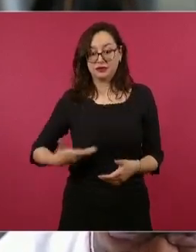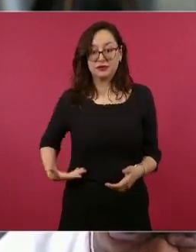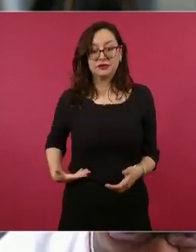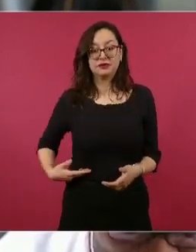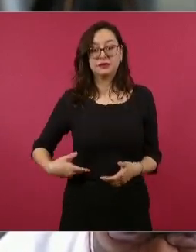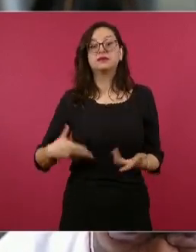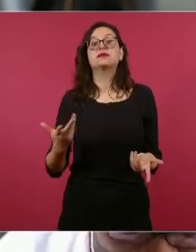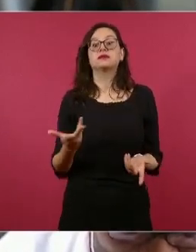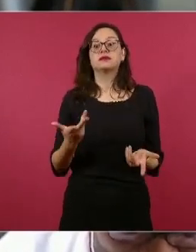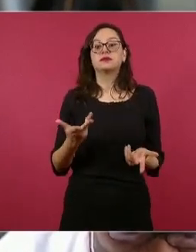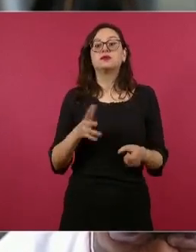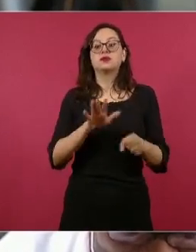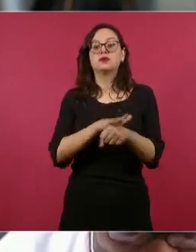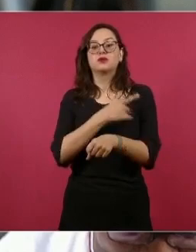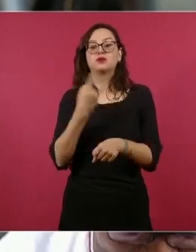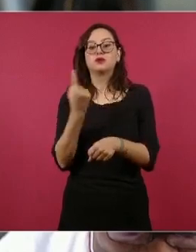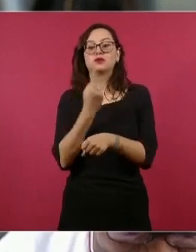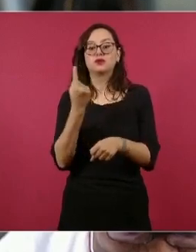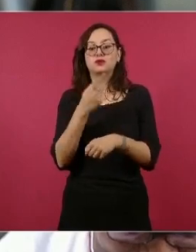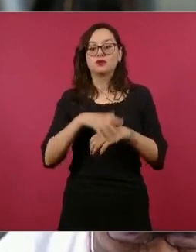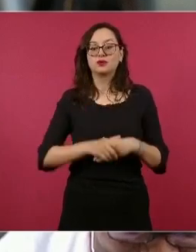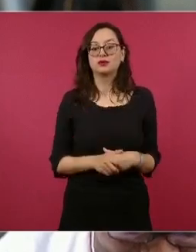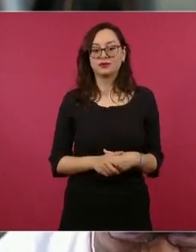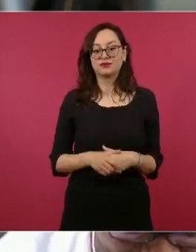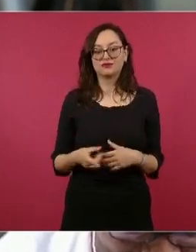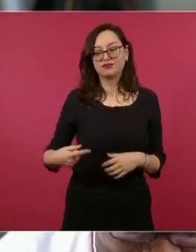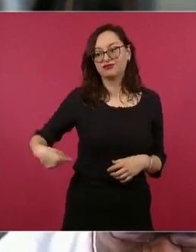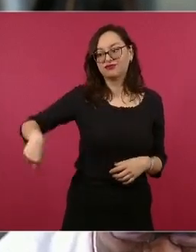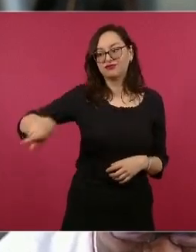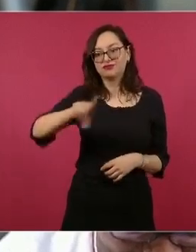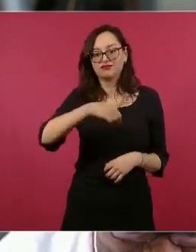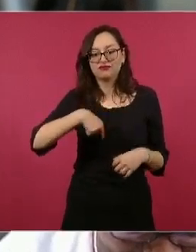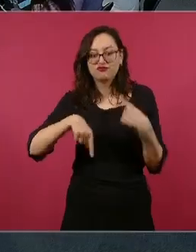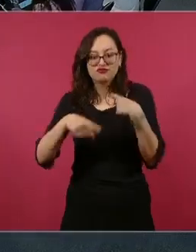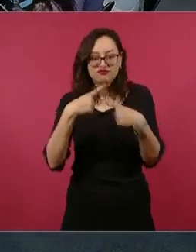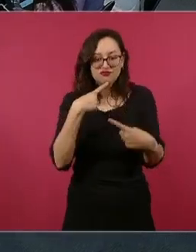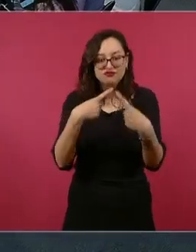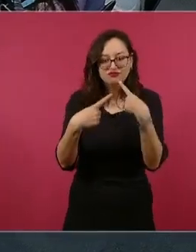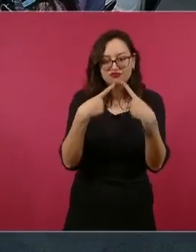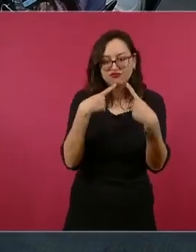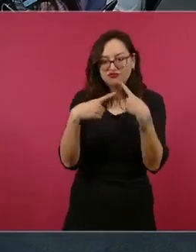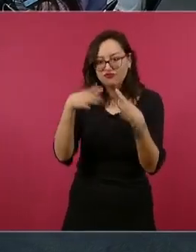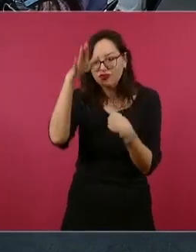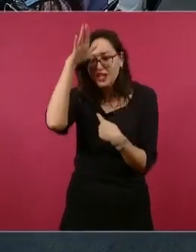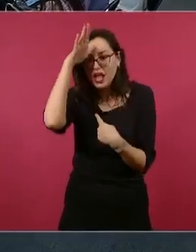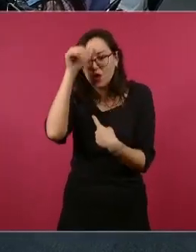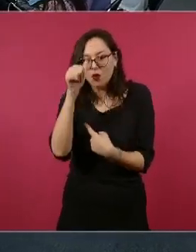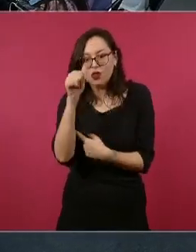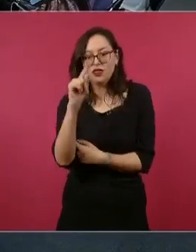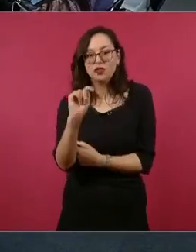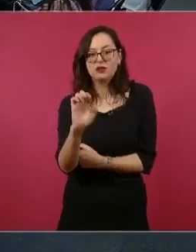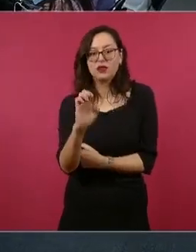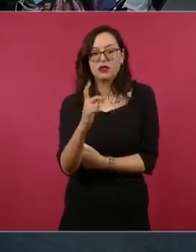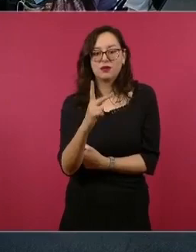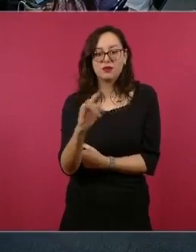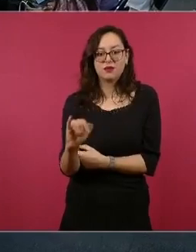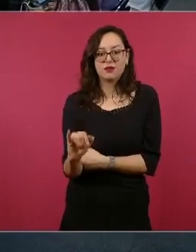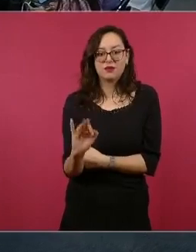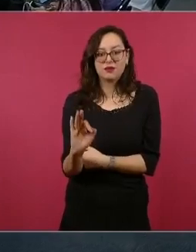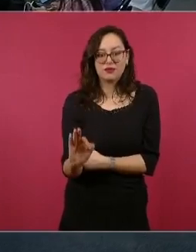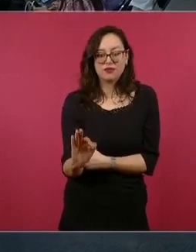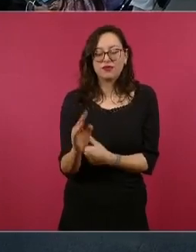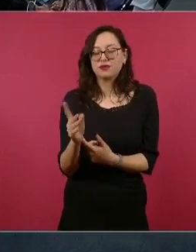ya muy orquestada nosotros en la revista Contralínea documentamos cómo ese tribunal de Reyes Rodríguez